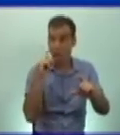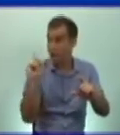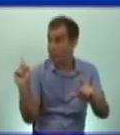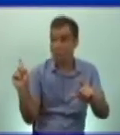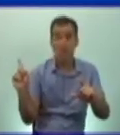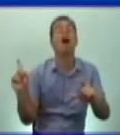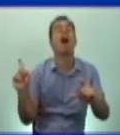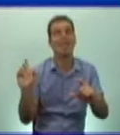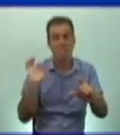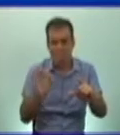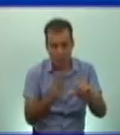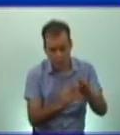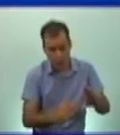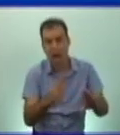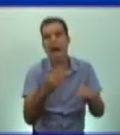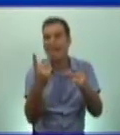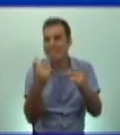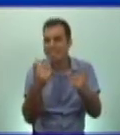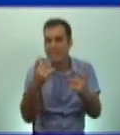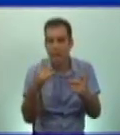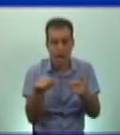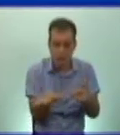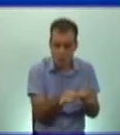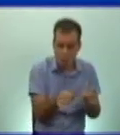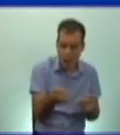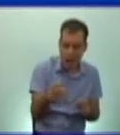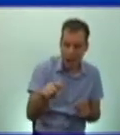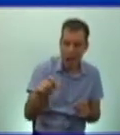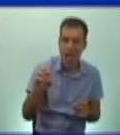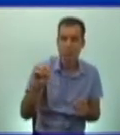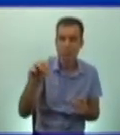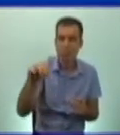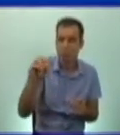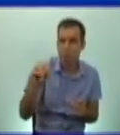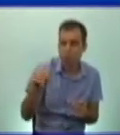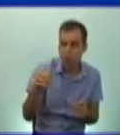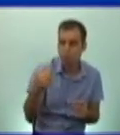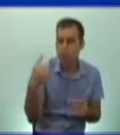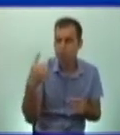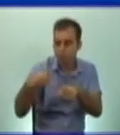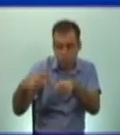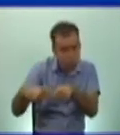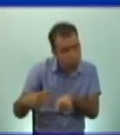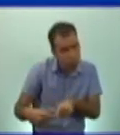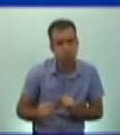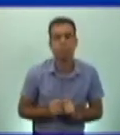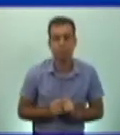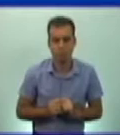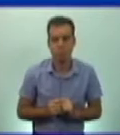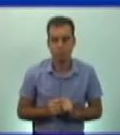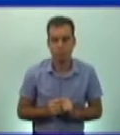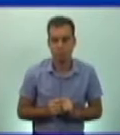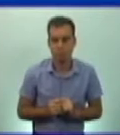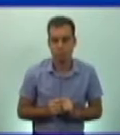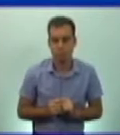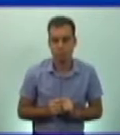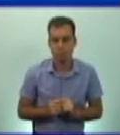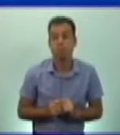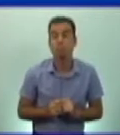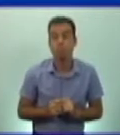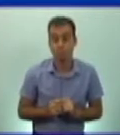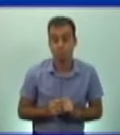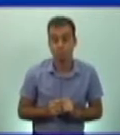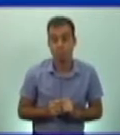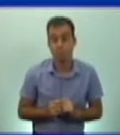sea necesario igualar la cantidad de átomos de cada elemento. Fíjense que ahora tengo, ¿cuántos átomos de oxígeno? Bueno,